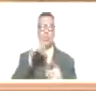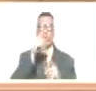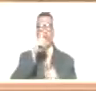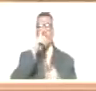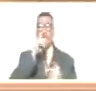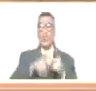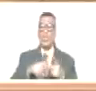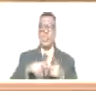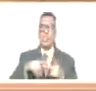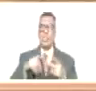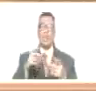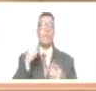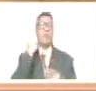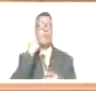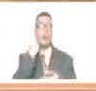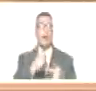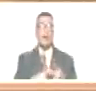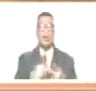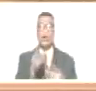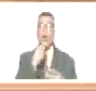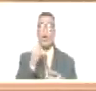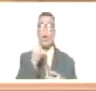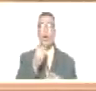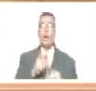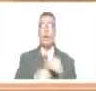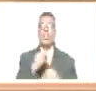los muchachos, a los muchachitos que se hacen trasplantes